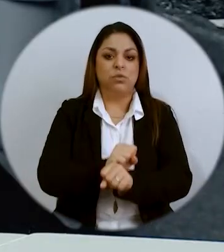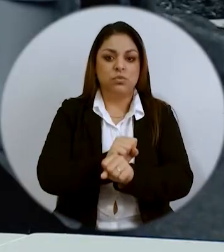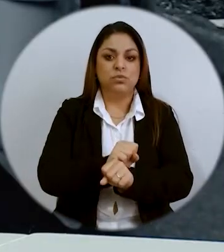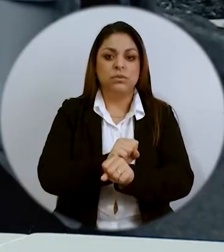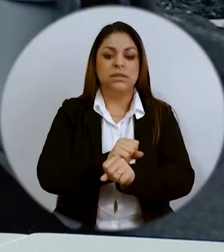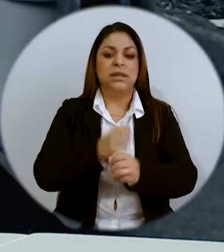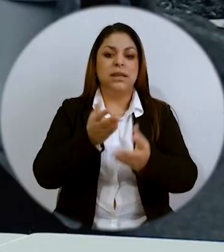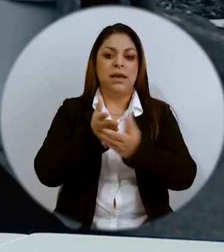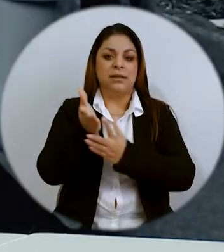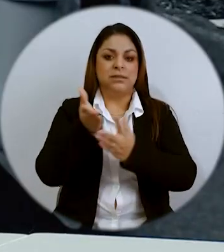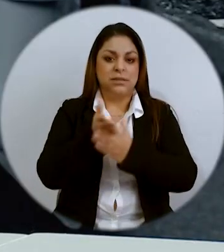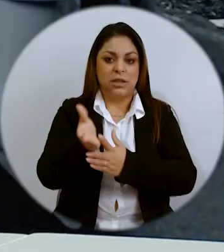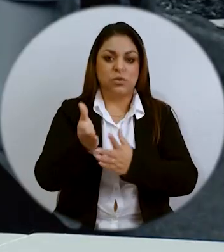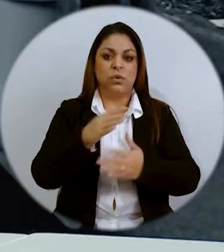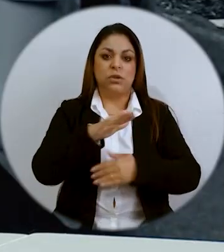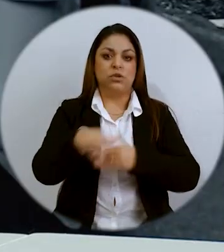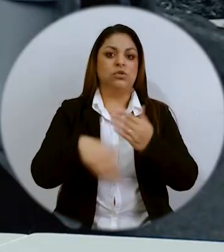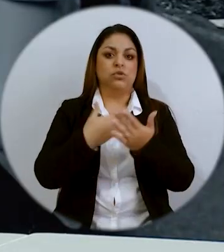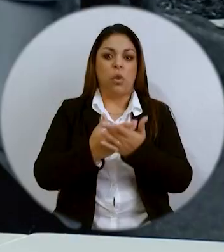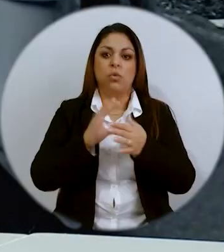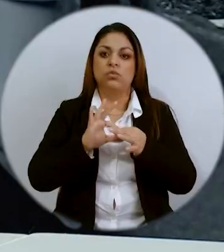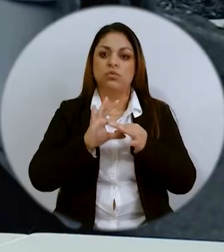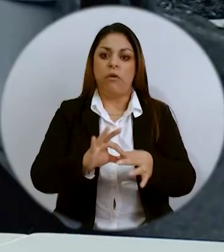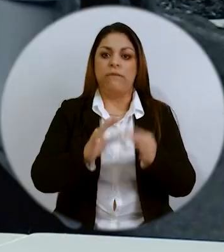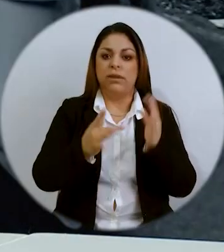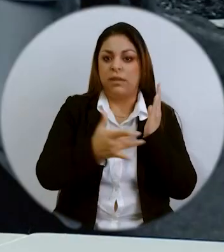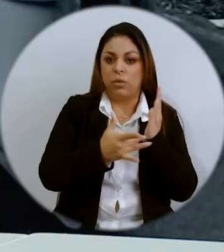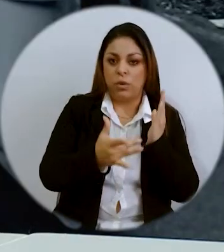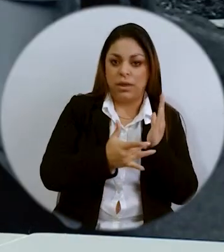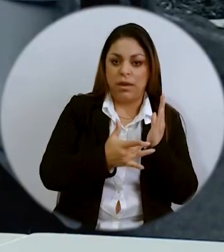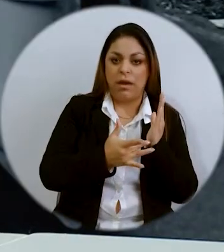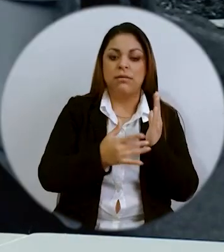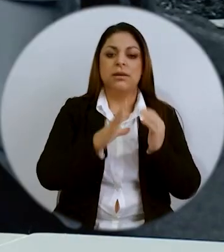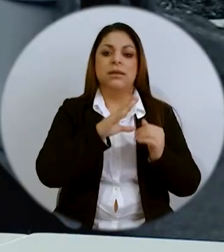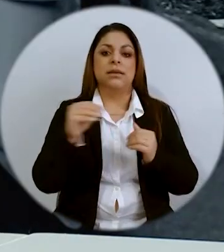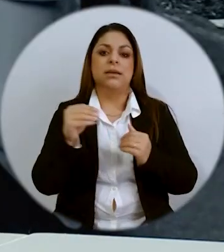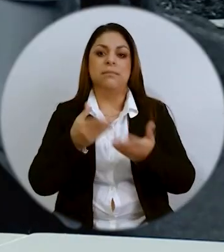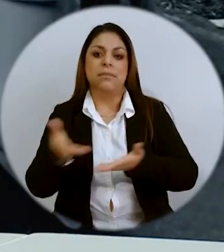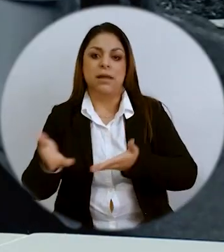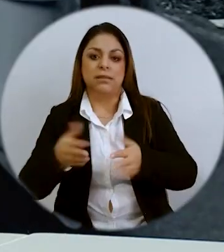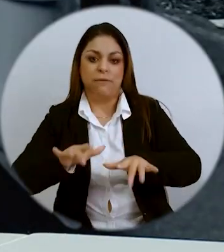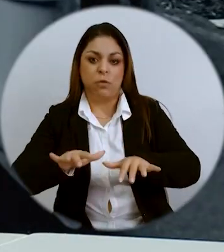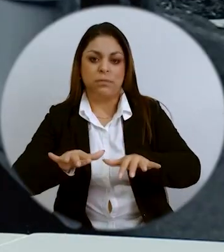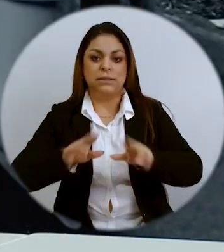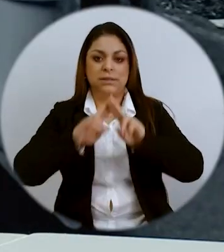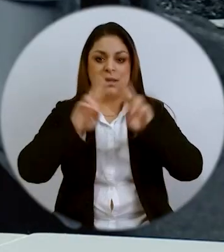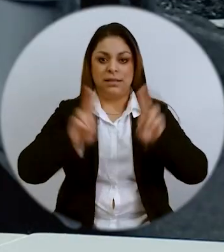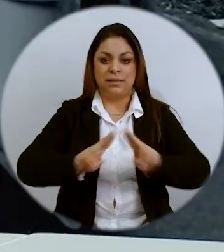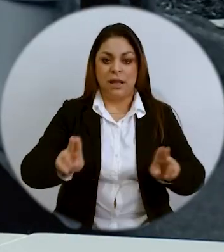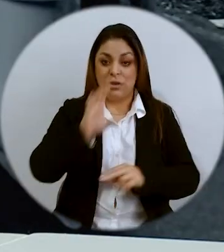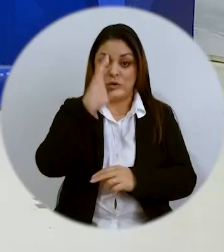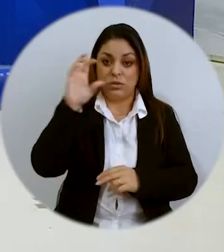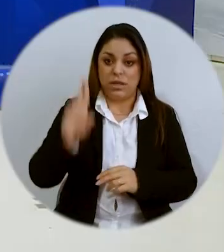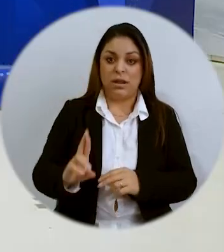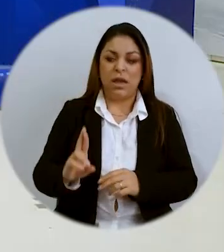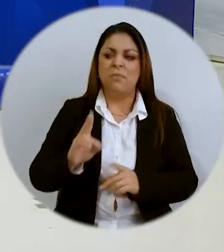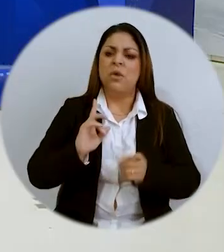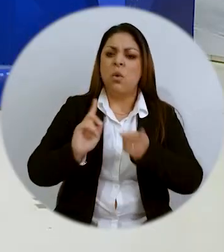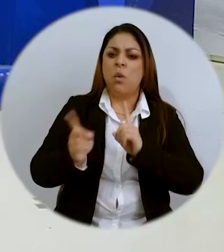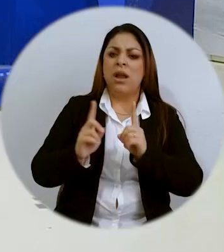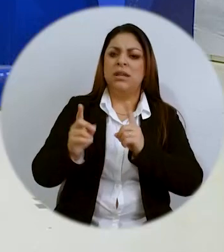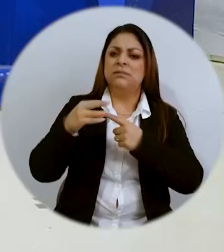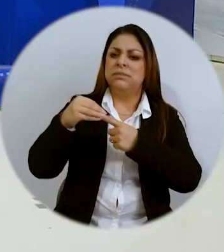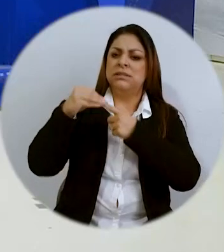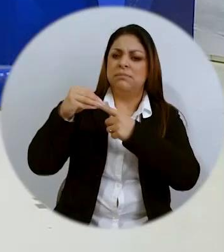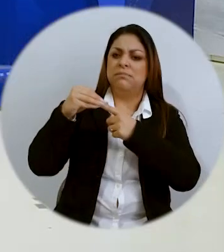y en el acceso a todo lo que tiene que ver con tecnología y plataformas digitales en Costa Rica. ¿Cuáles fueron los